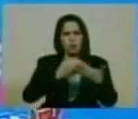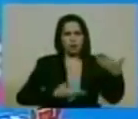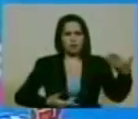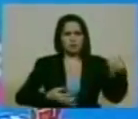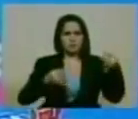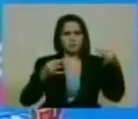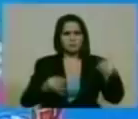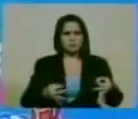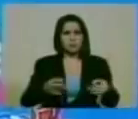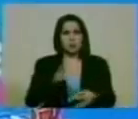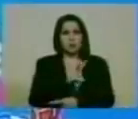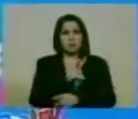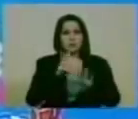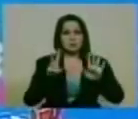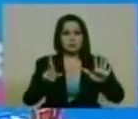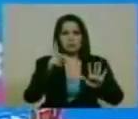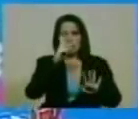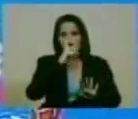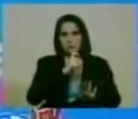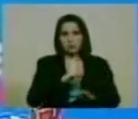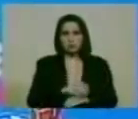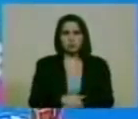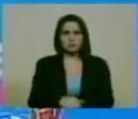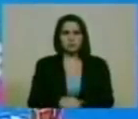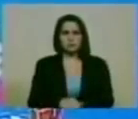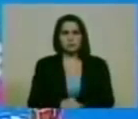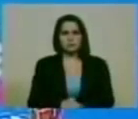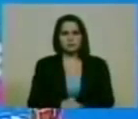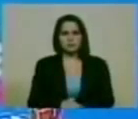y a 27 años